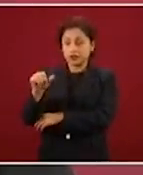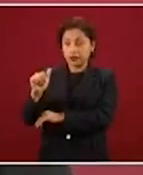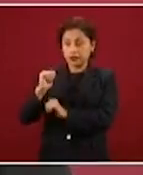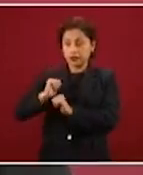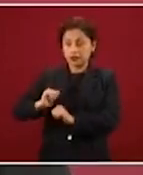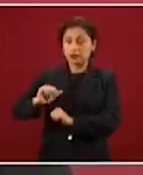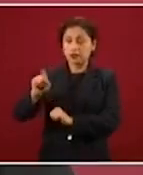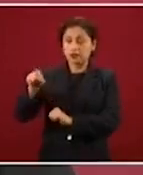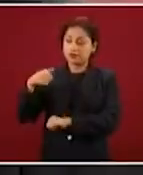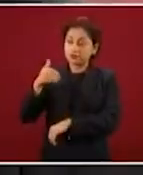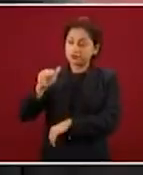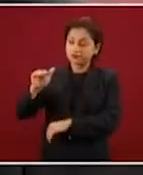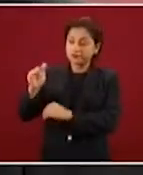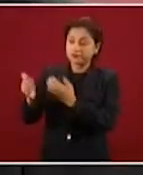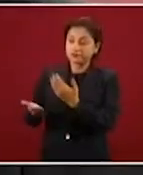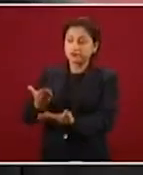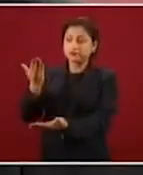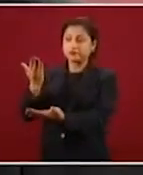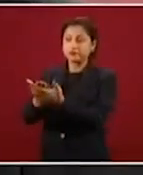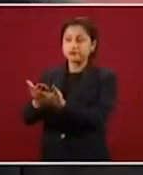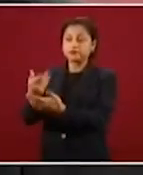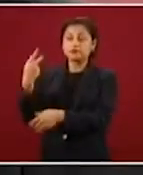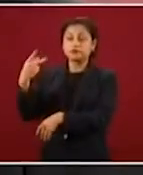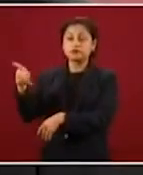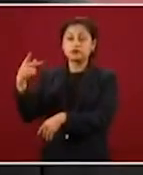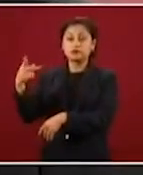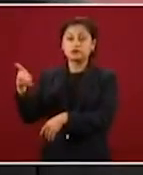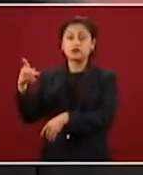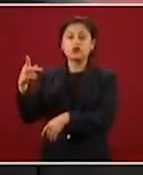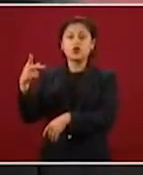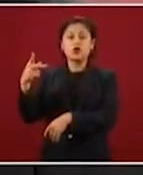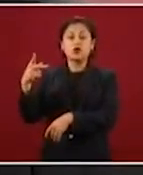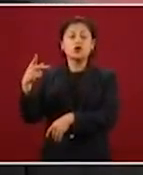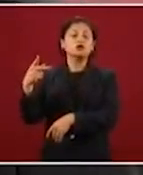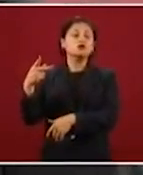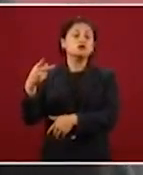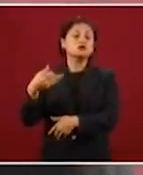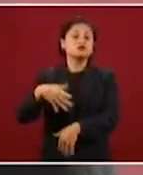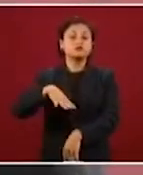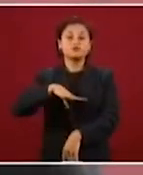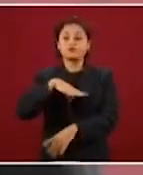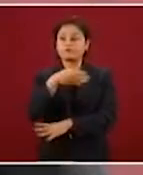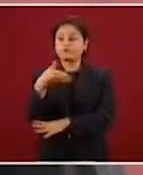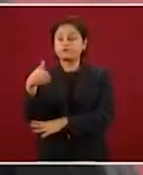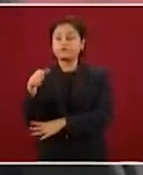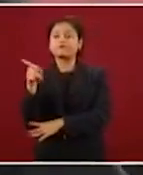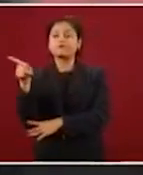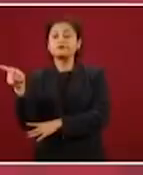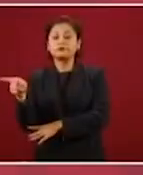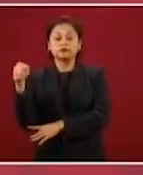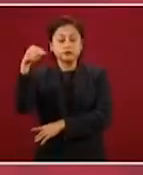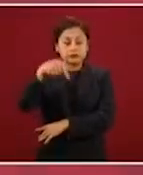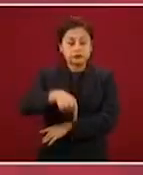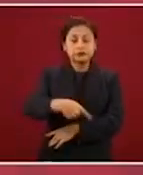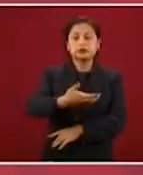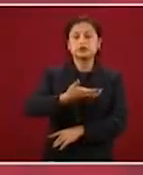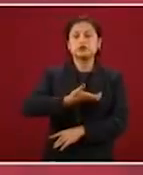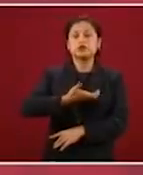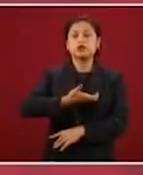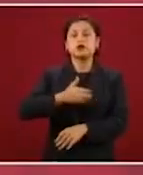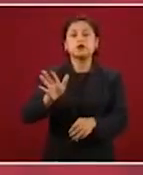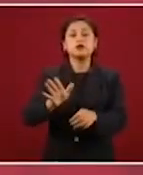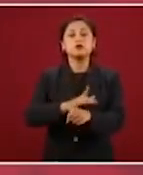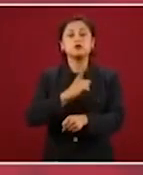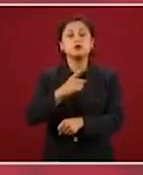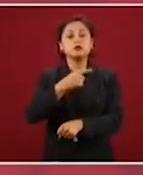la ceremonia se lleve a cabo en el Zócalo, porque queremos hacer un reconocimiento a la labor del